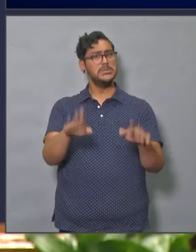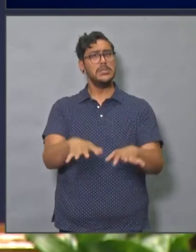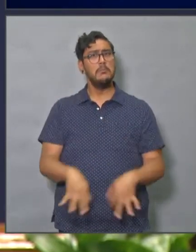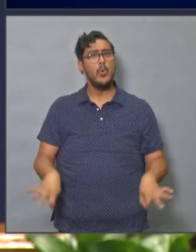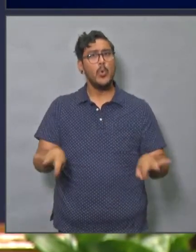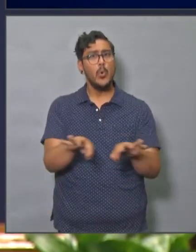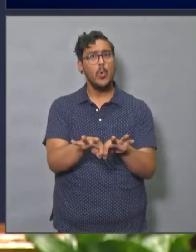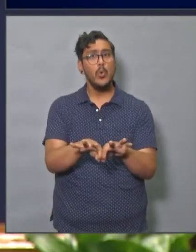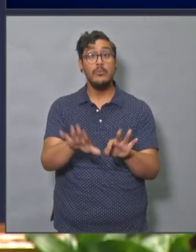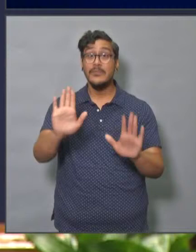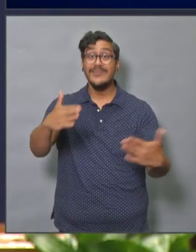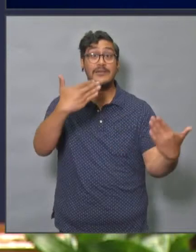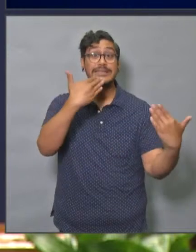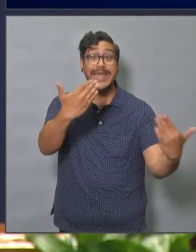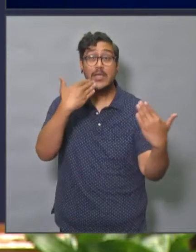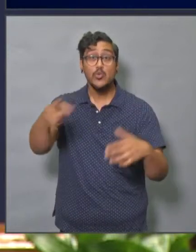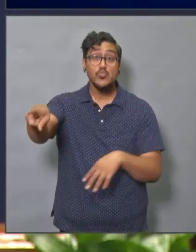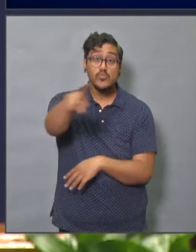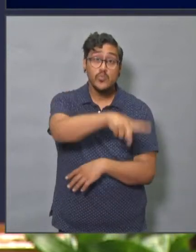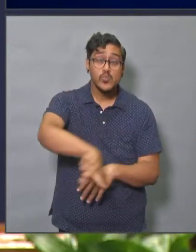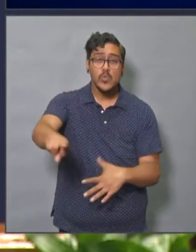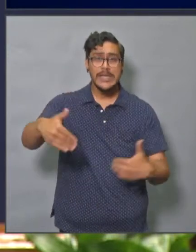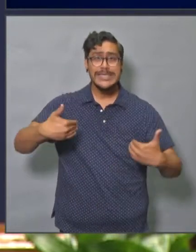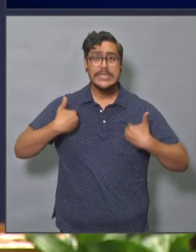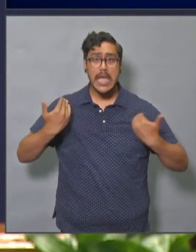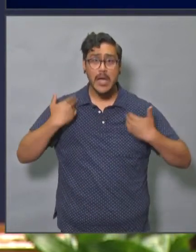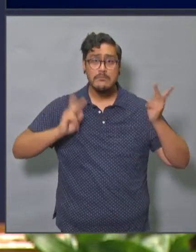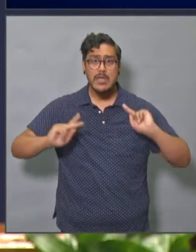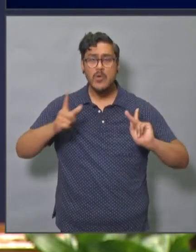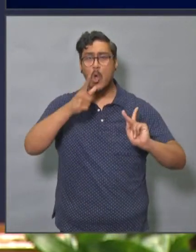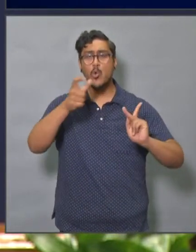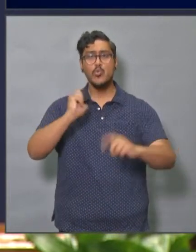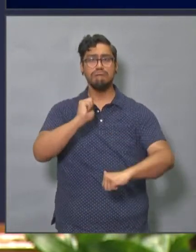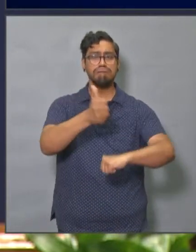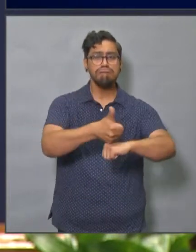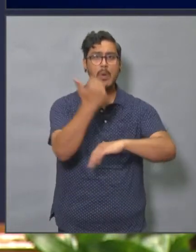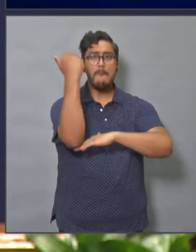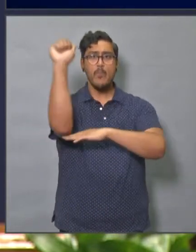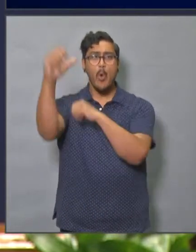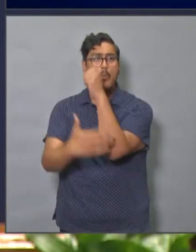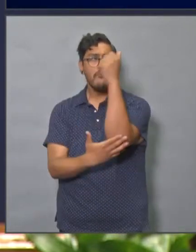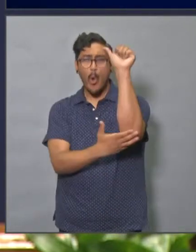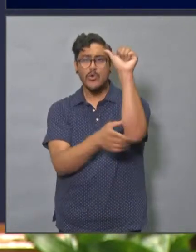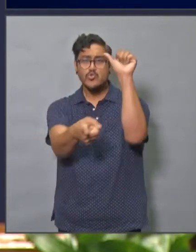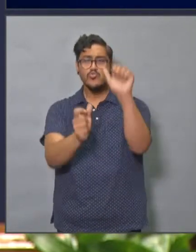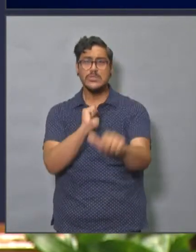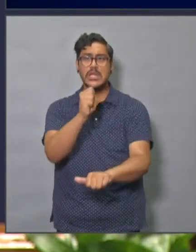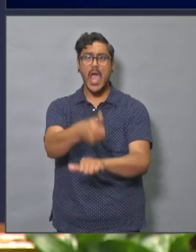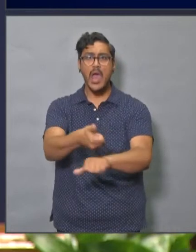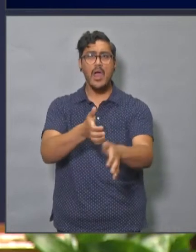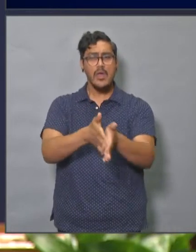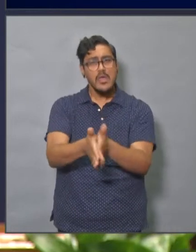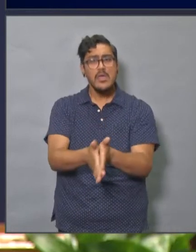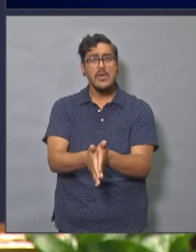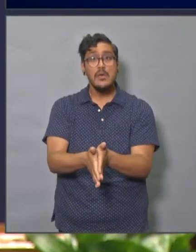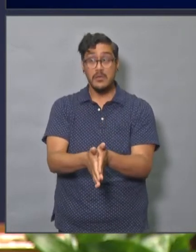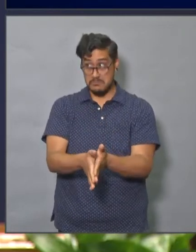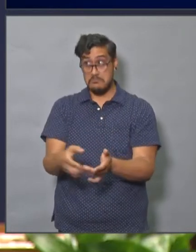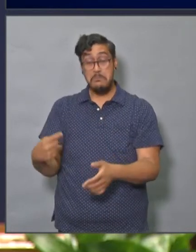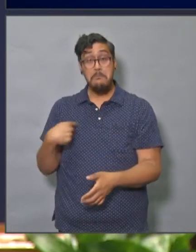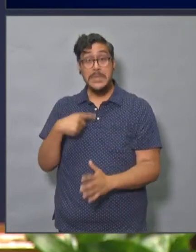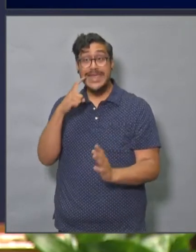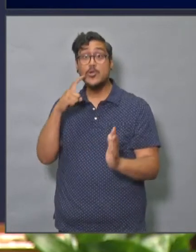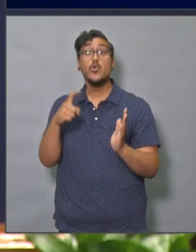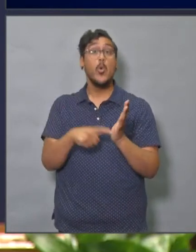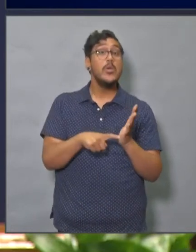jóvenes que han organizado estas protestas. Por lo que yo he visto, muchos están usando